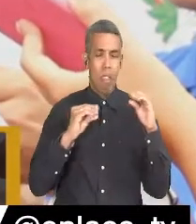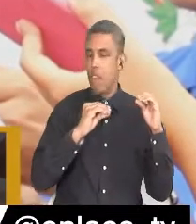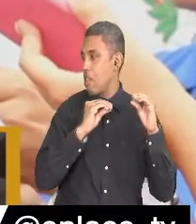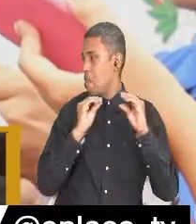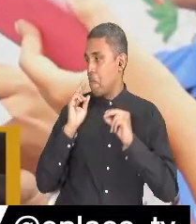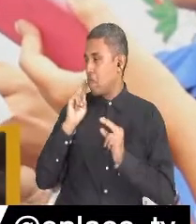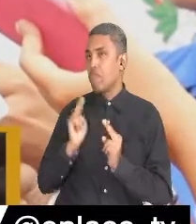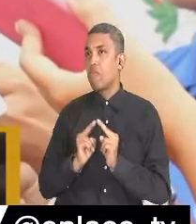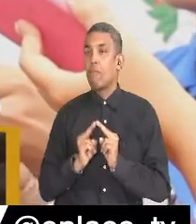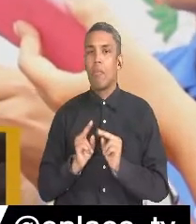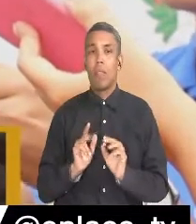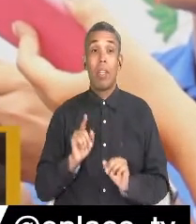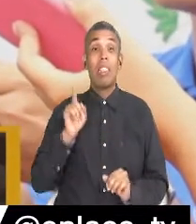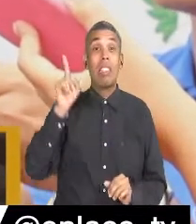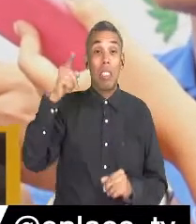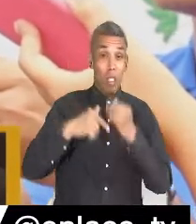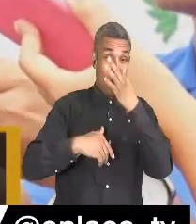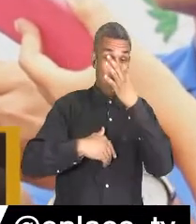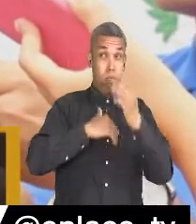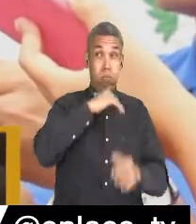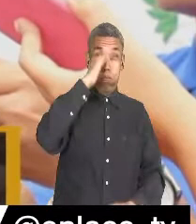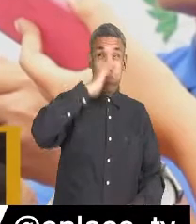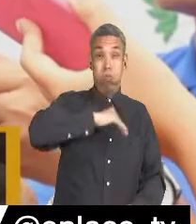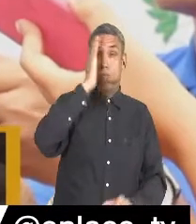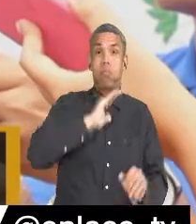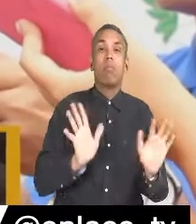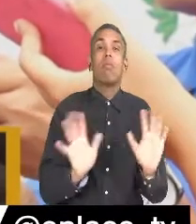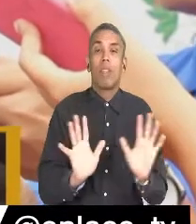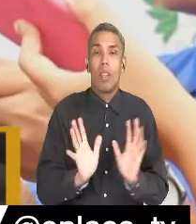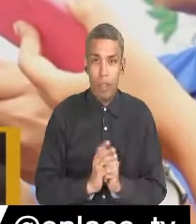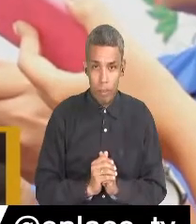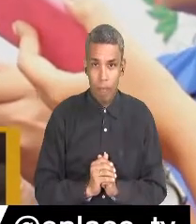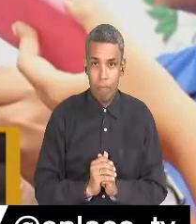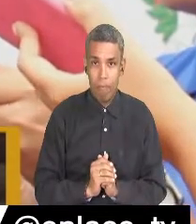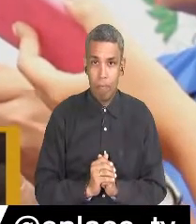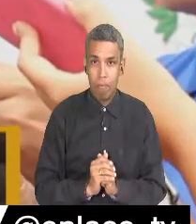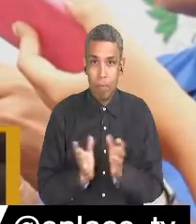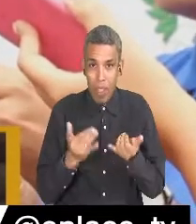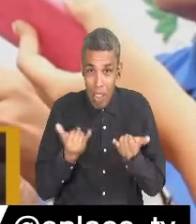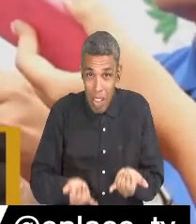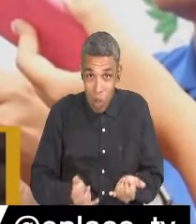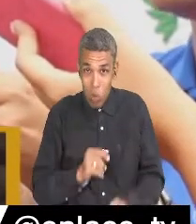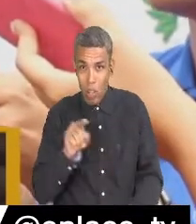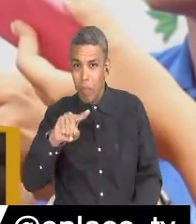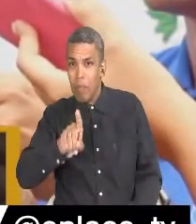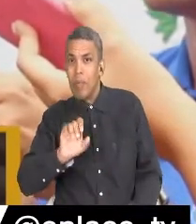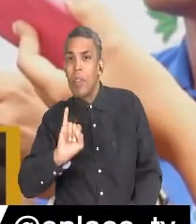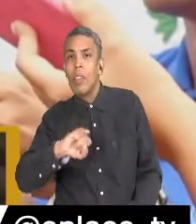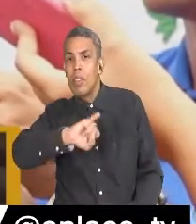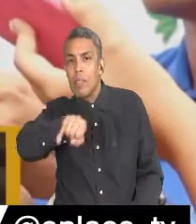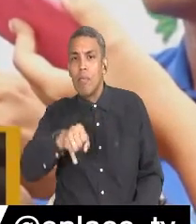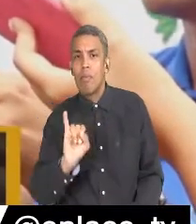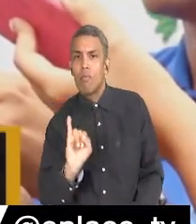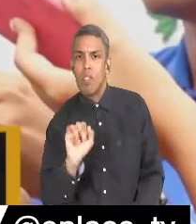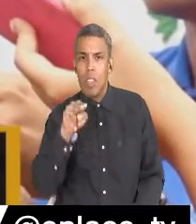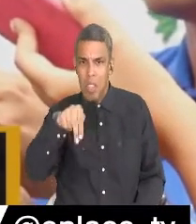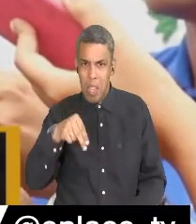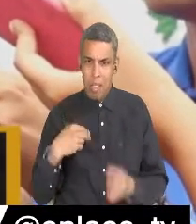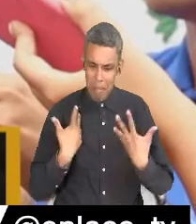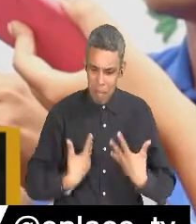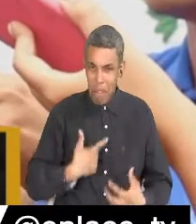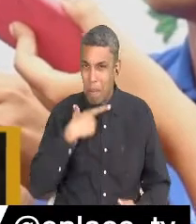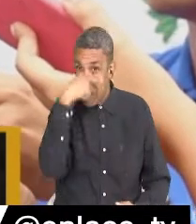por la ciudadanía aledaña al lugar. En ese momento las unidades de Sijín se encuentran en el lugar de los hechos, adelantando las